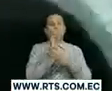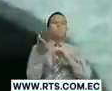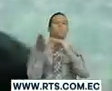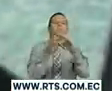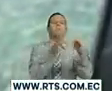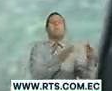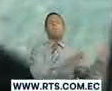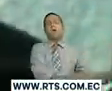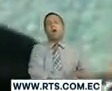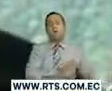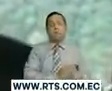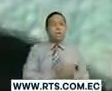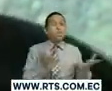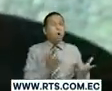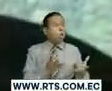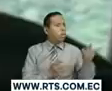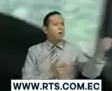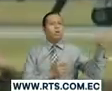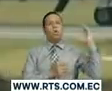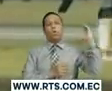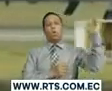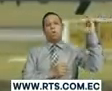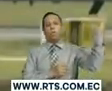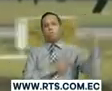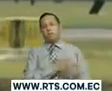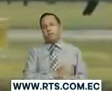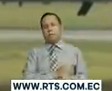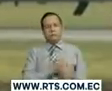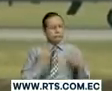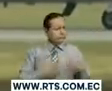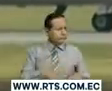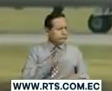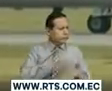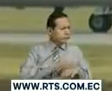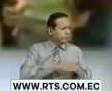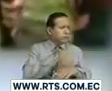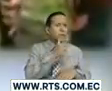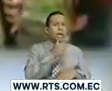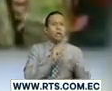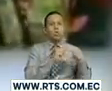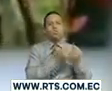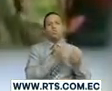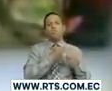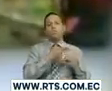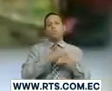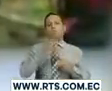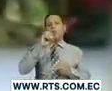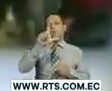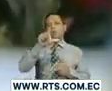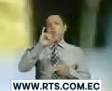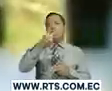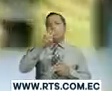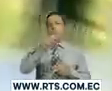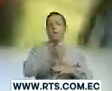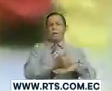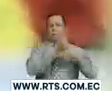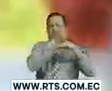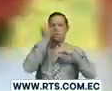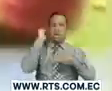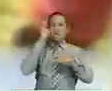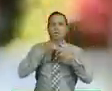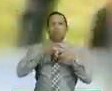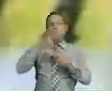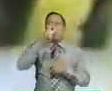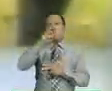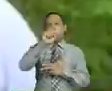lado colombiano. Del secuestro y posterior asesinato fue responsable el Frente Oliver Sinisterra del extinto alias Guacho, abatido por